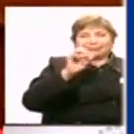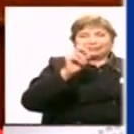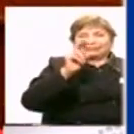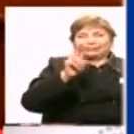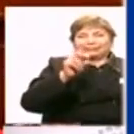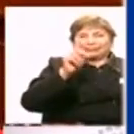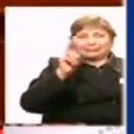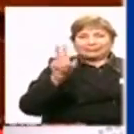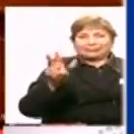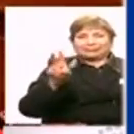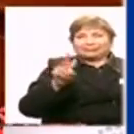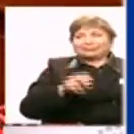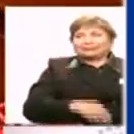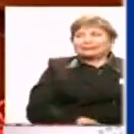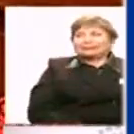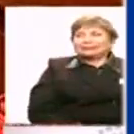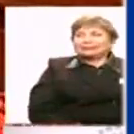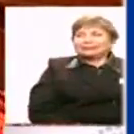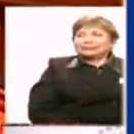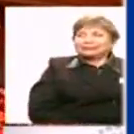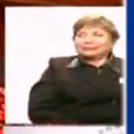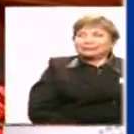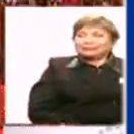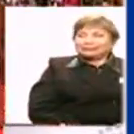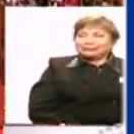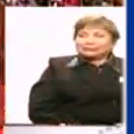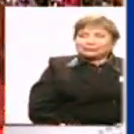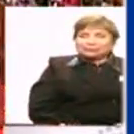Congreso, pero no ha sido